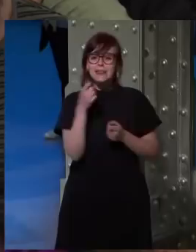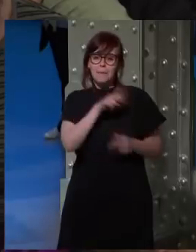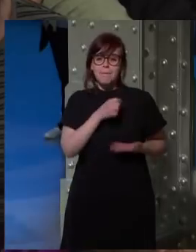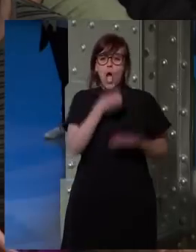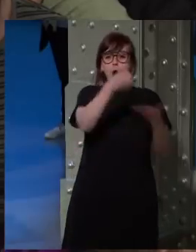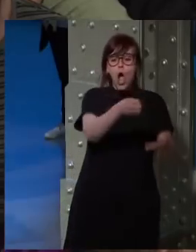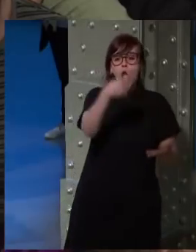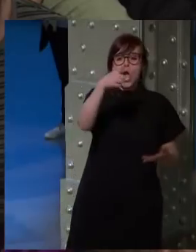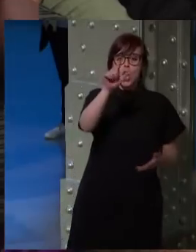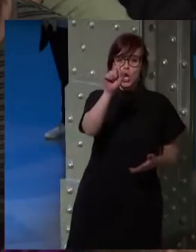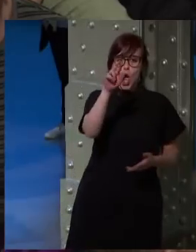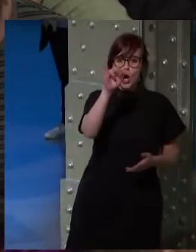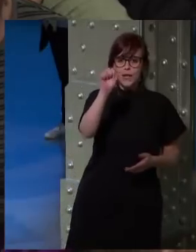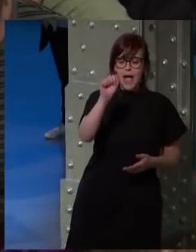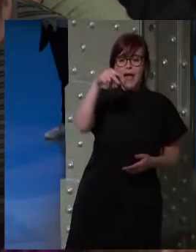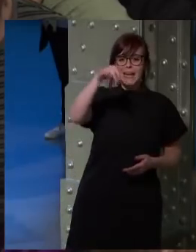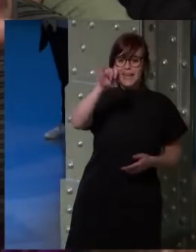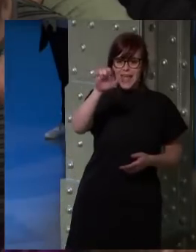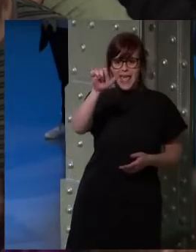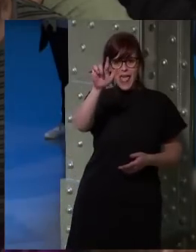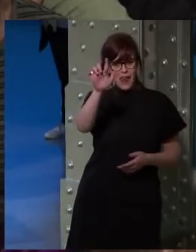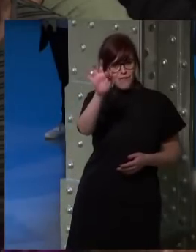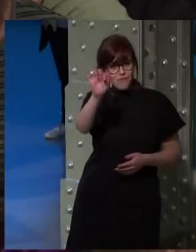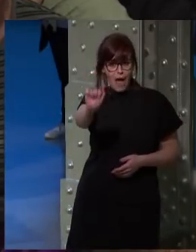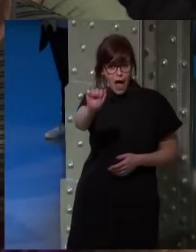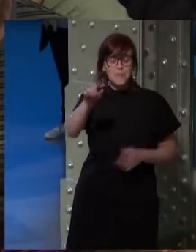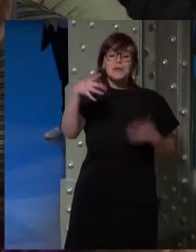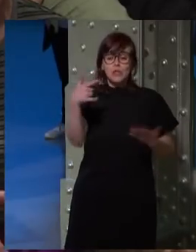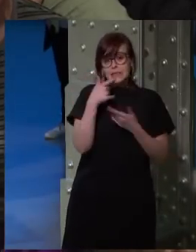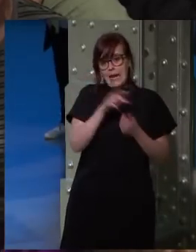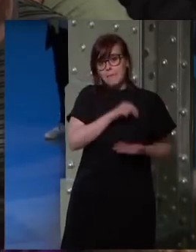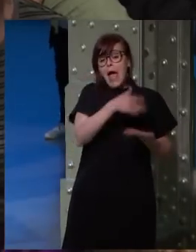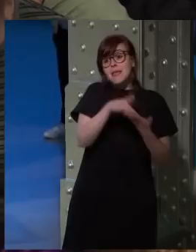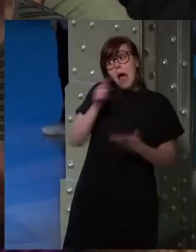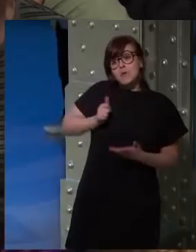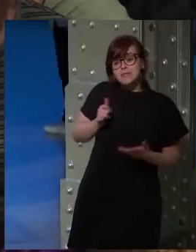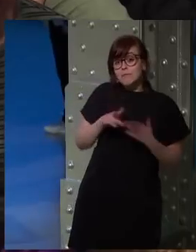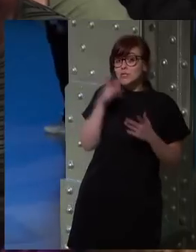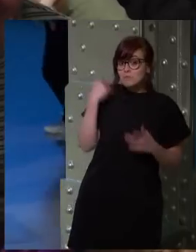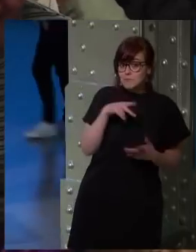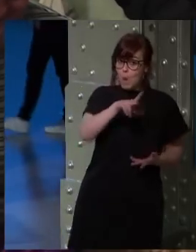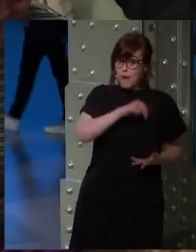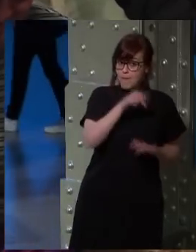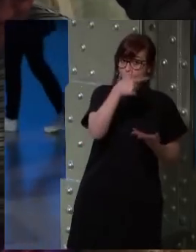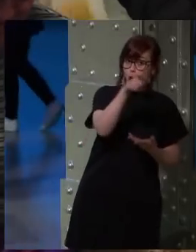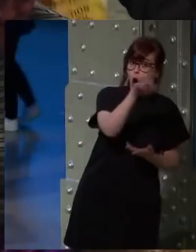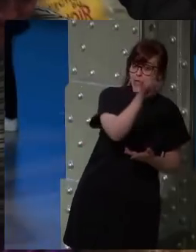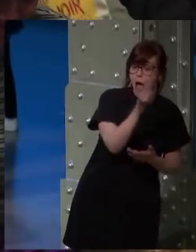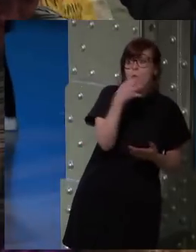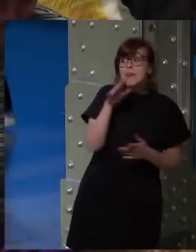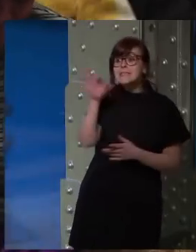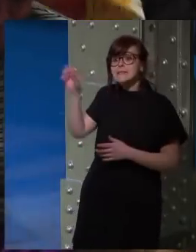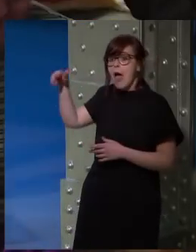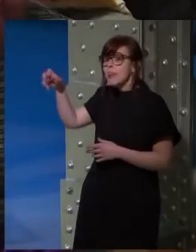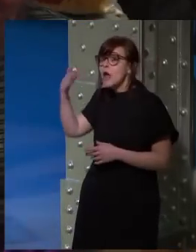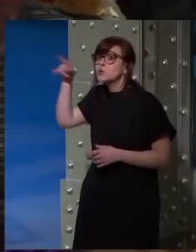la que de paso propongo a Sandra, que puede ser una de las próximas entrevistadas en la sección, es interesantísima, además coincidís en un